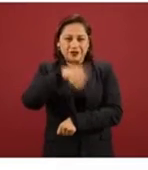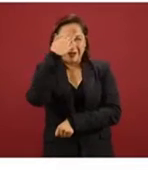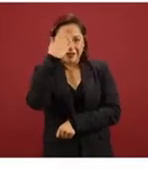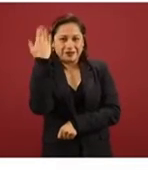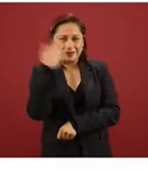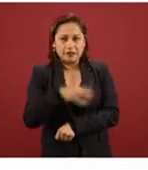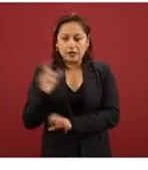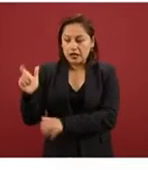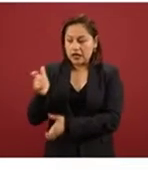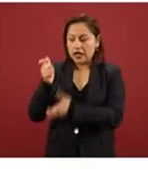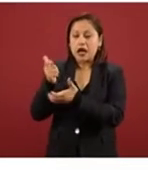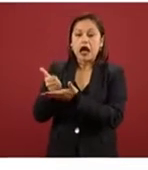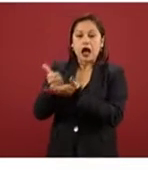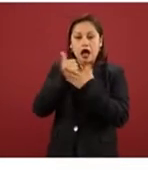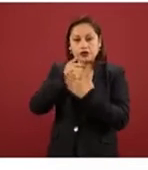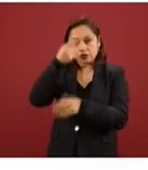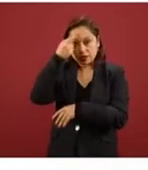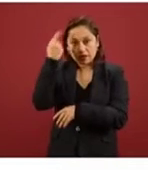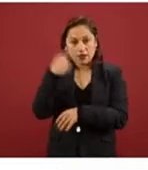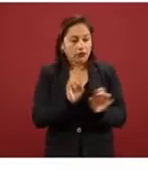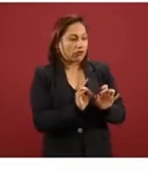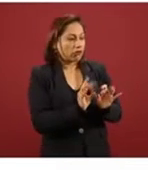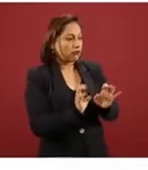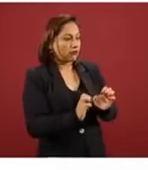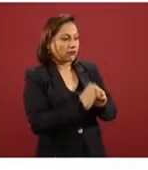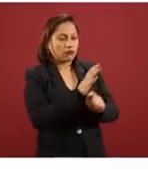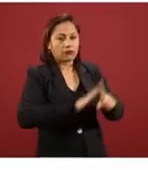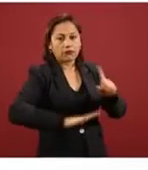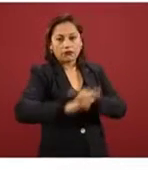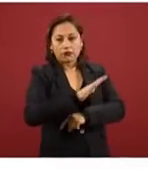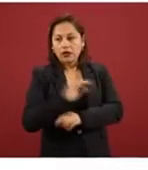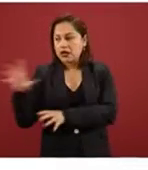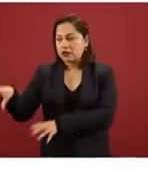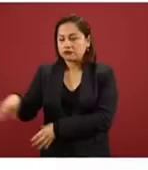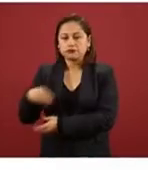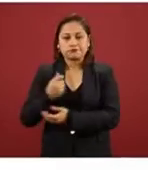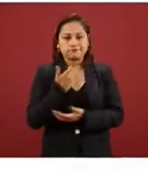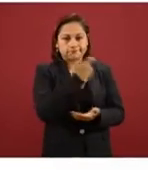acceder a los recursos del fideicomiso Fonden.